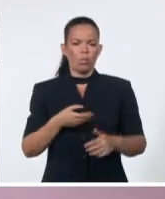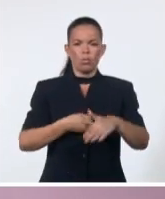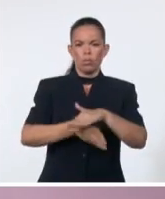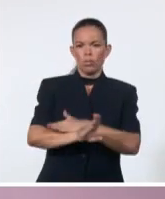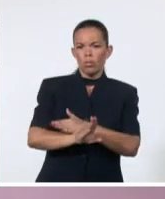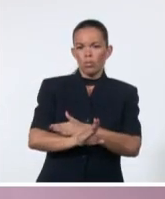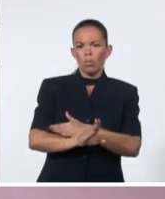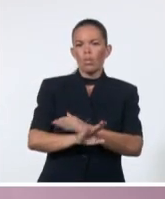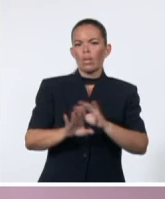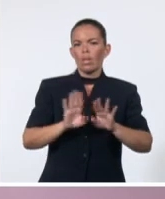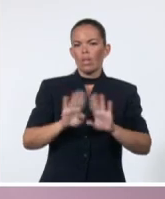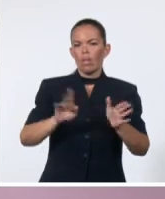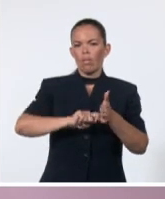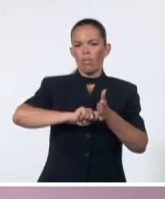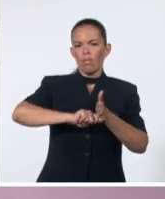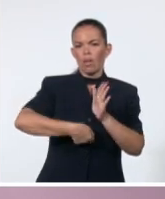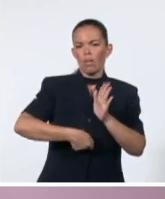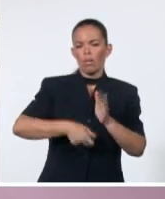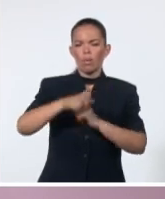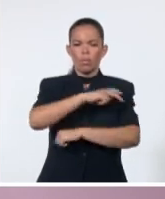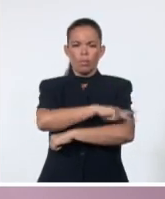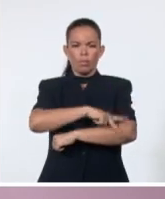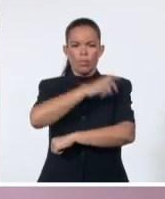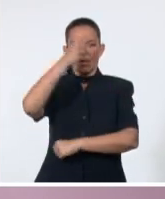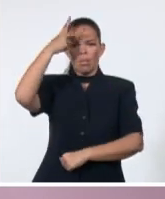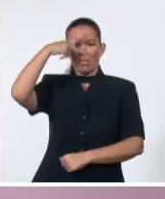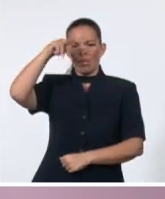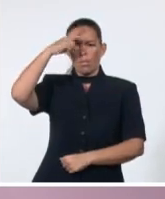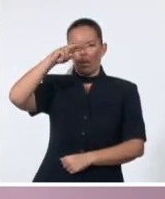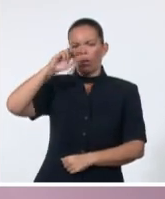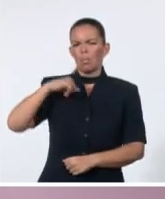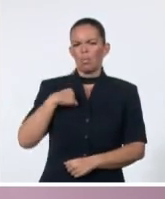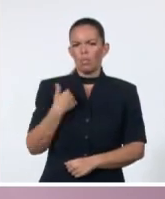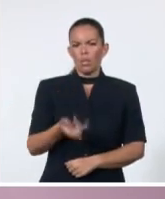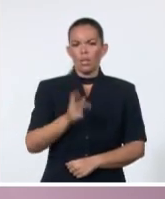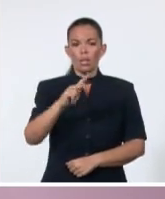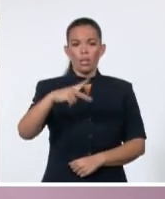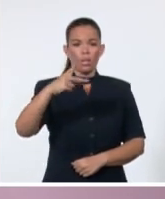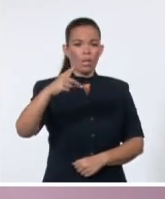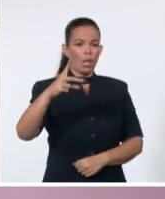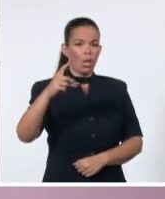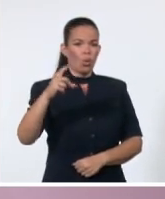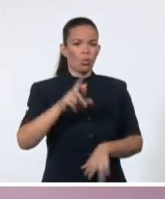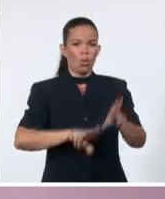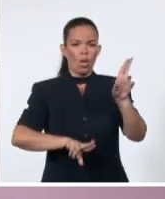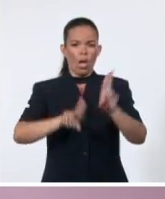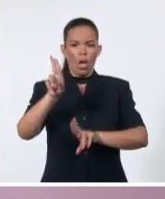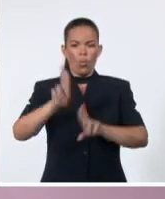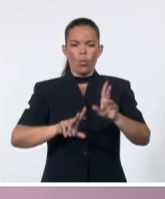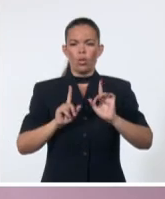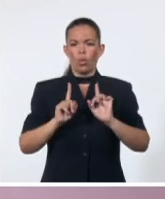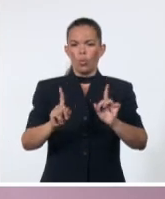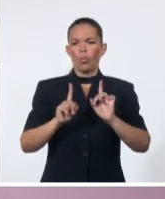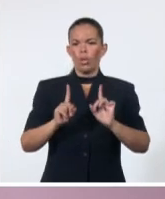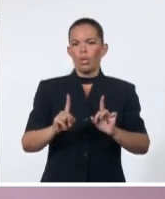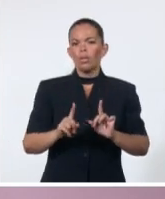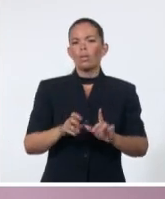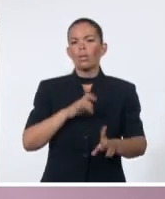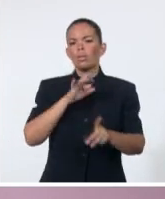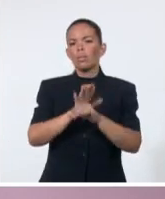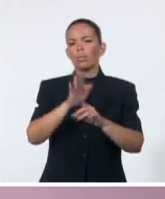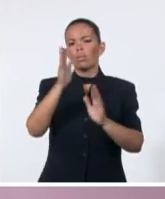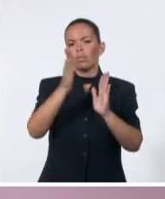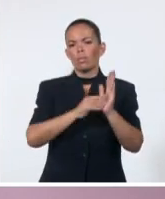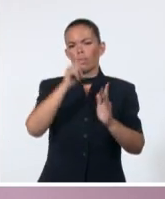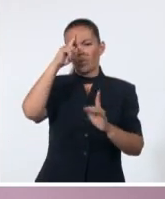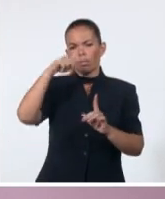fin de semana en México el segundo acuerdo político parcial desde que en septiembre de 2021 comenzaran los diálogos. Y el acuerdo